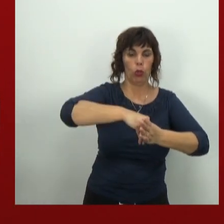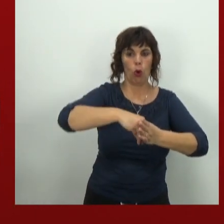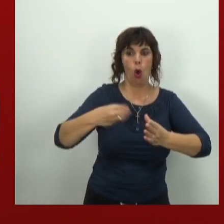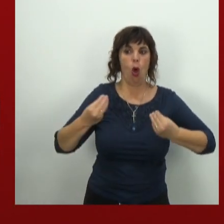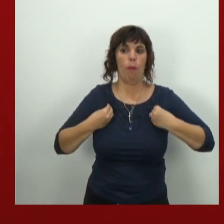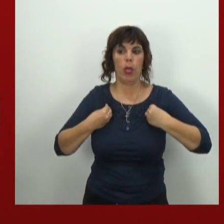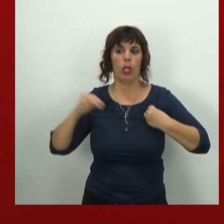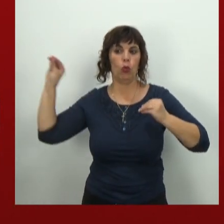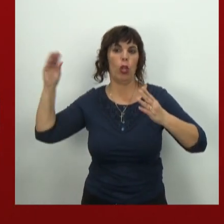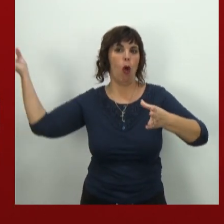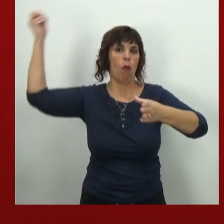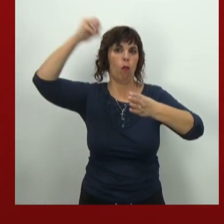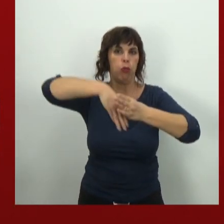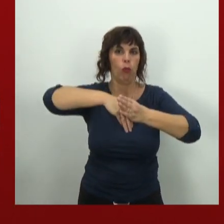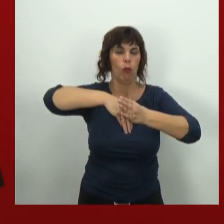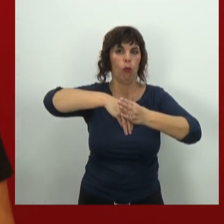palabra.